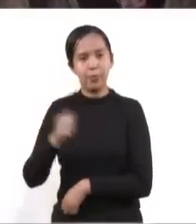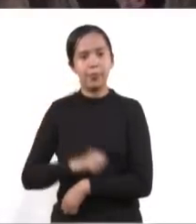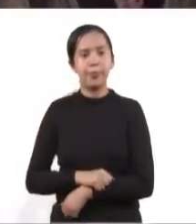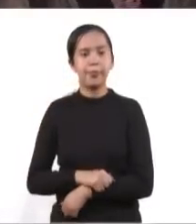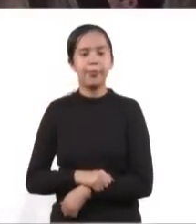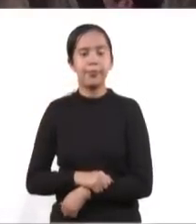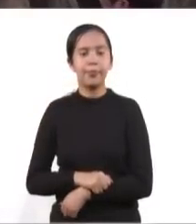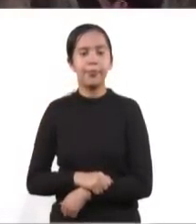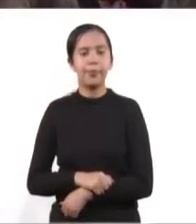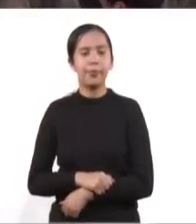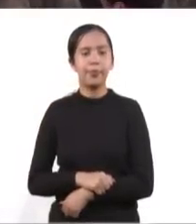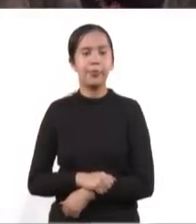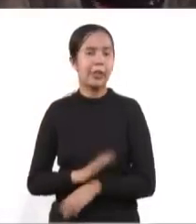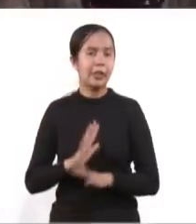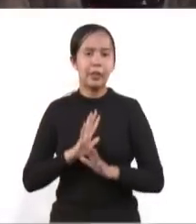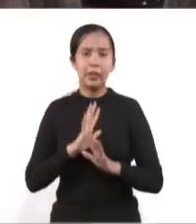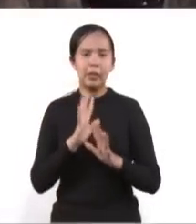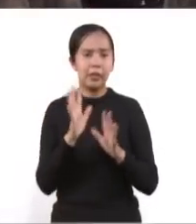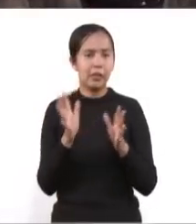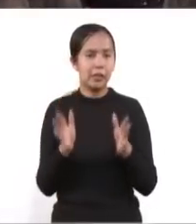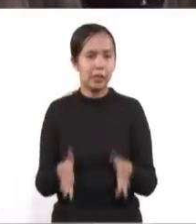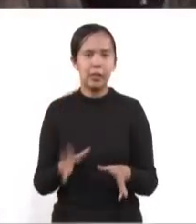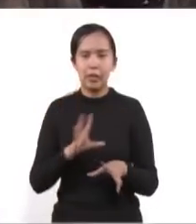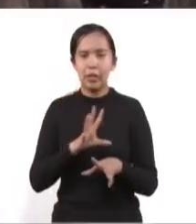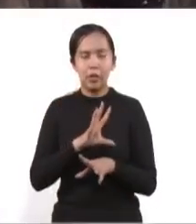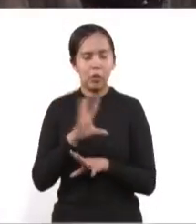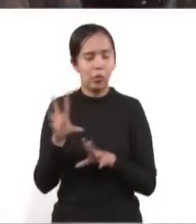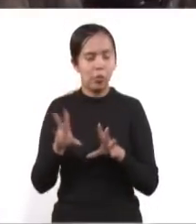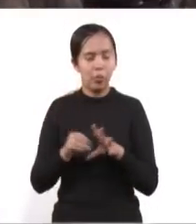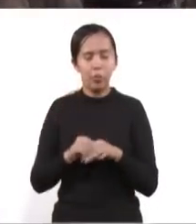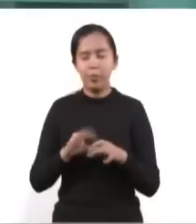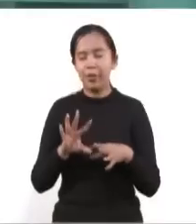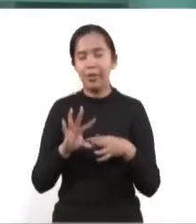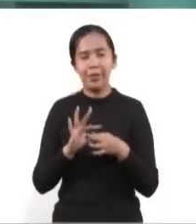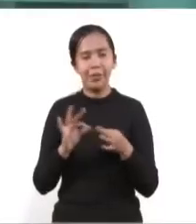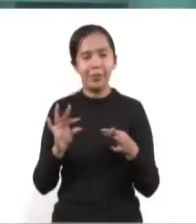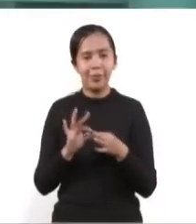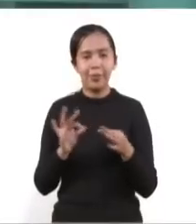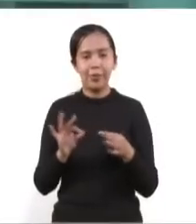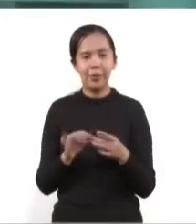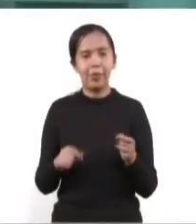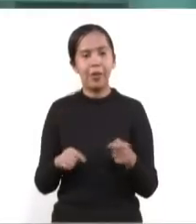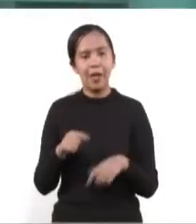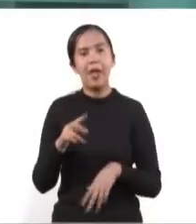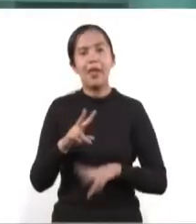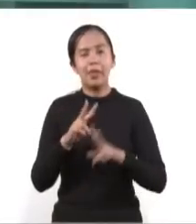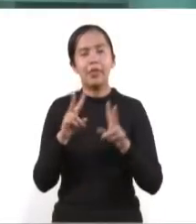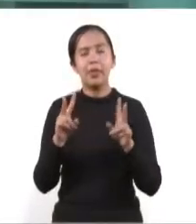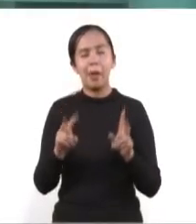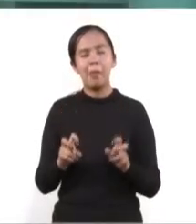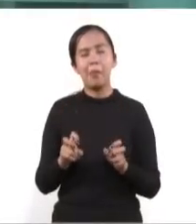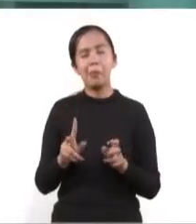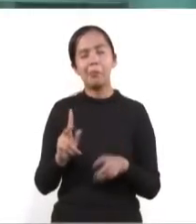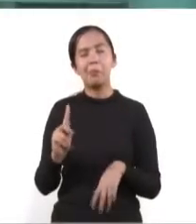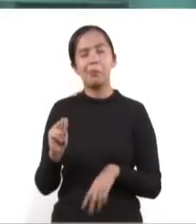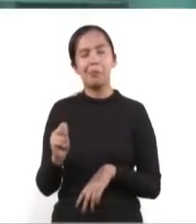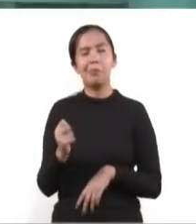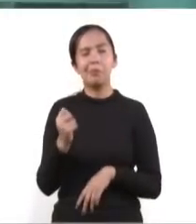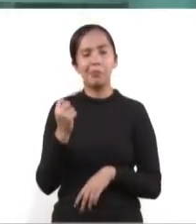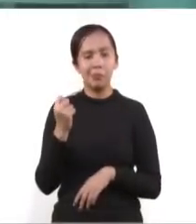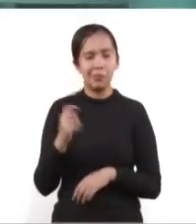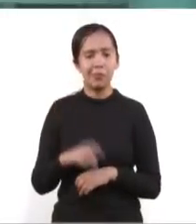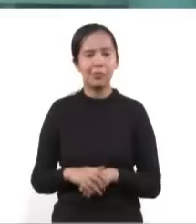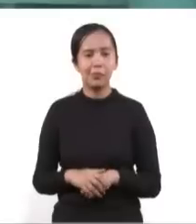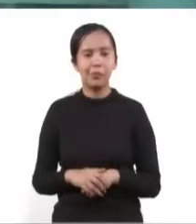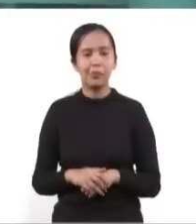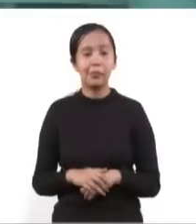ya se dijo todo lo que haya que decir desde el punto de vista técnico. Es una